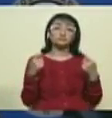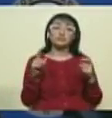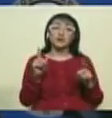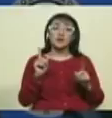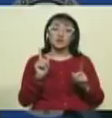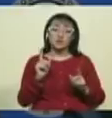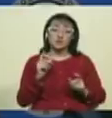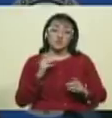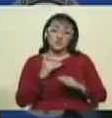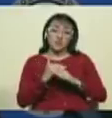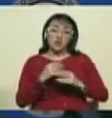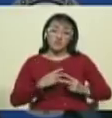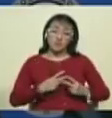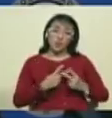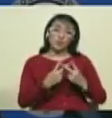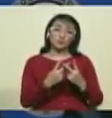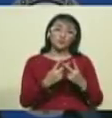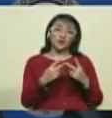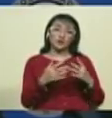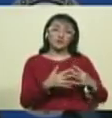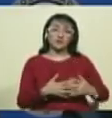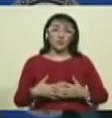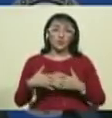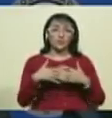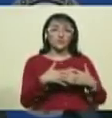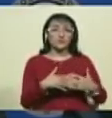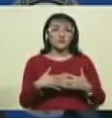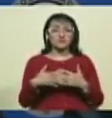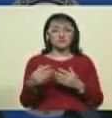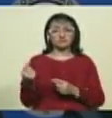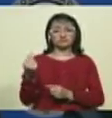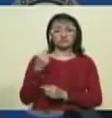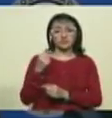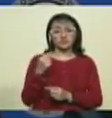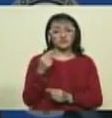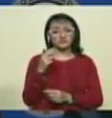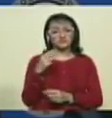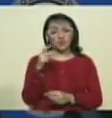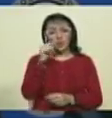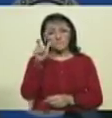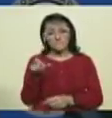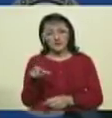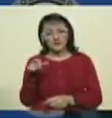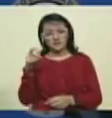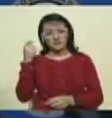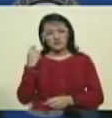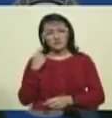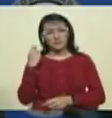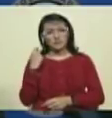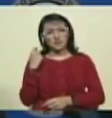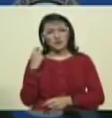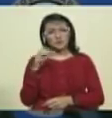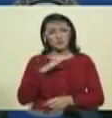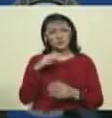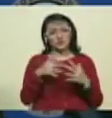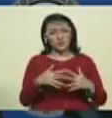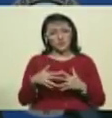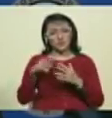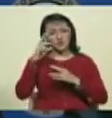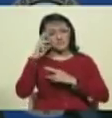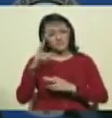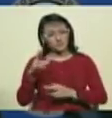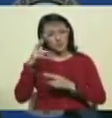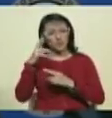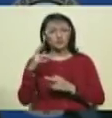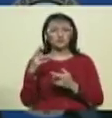de buena voluntad con los Estados Unidos. Ha venido a hablar conmigo un senador que es un hombre coherente, un hombre respetuoso, un hombre con muchas